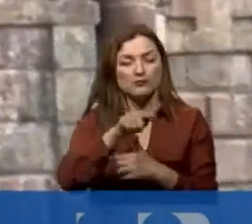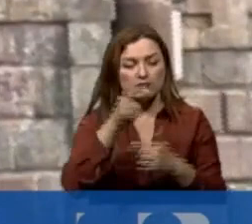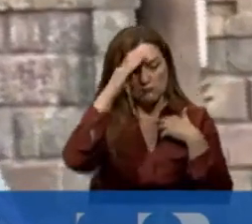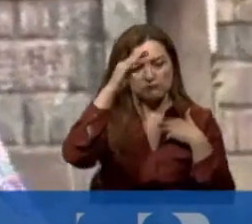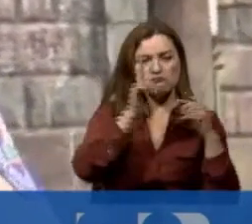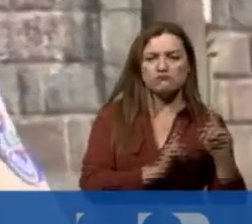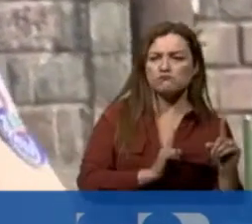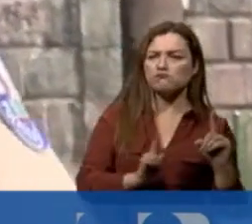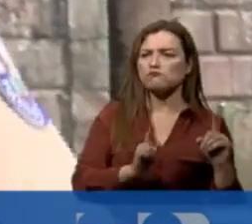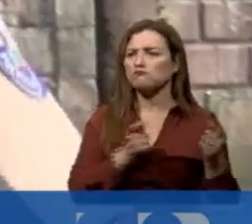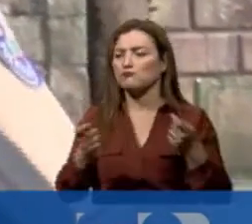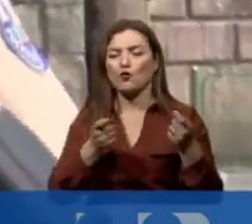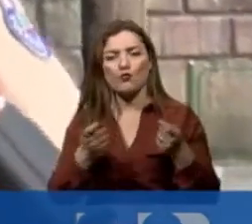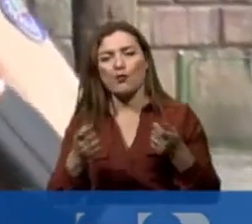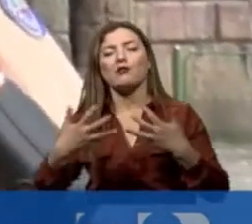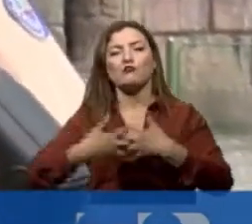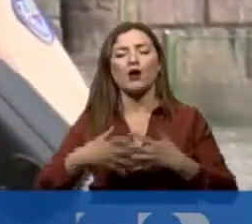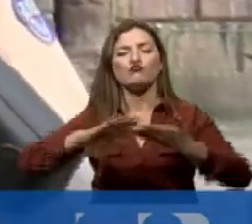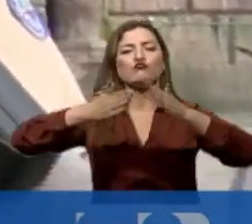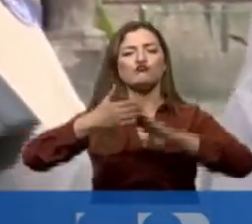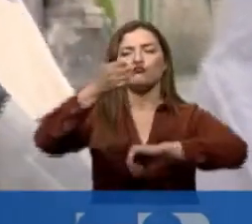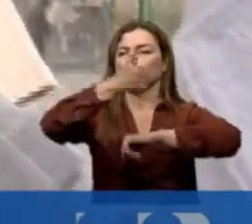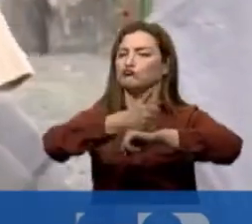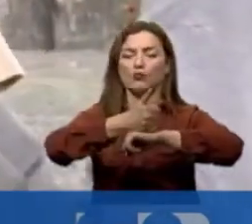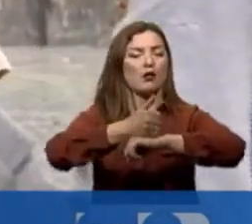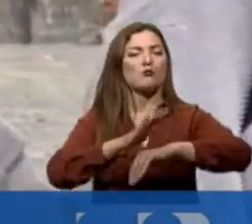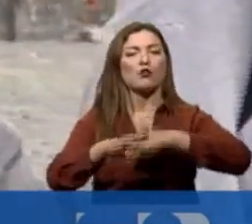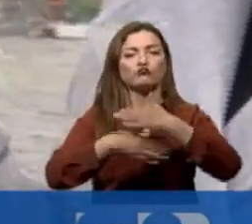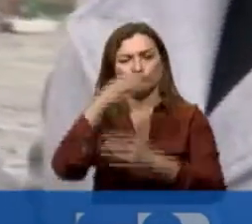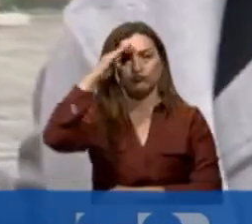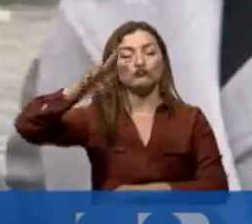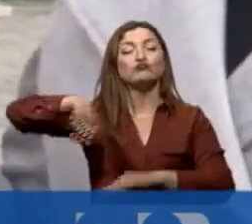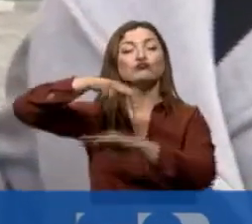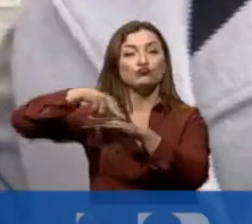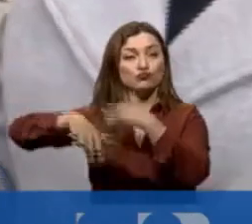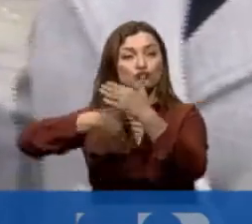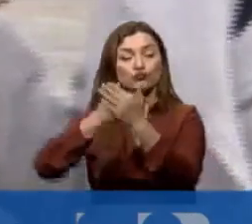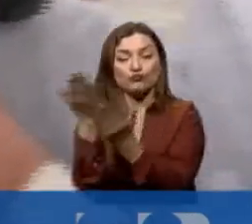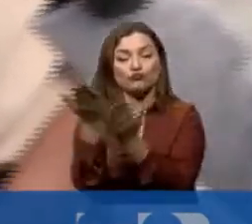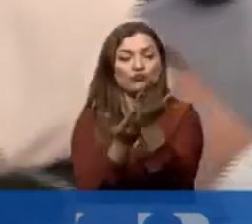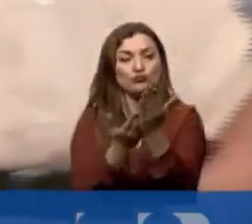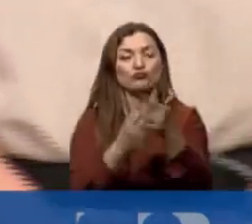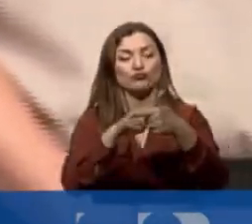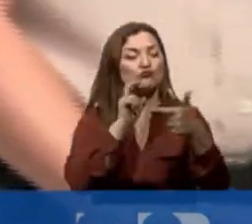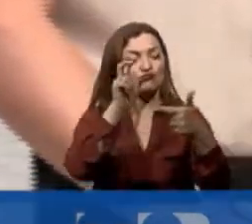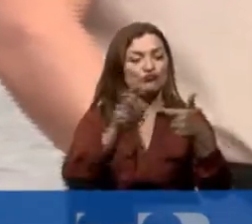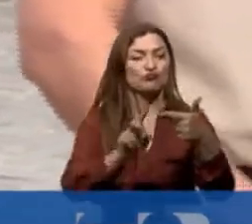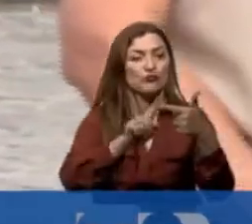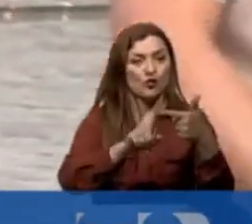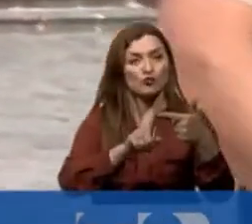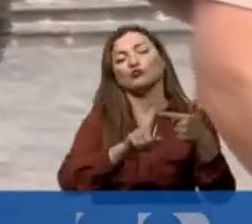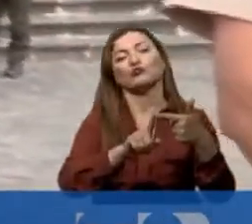de lo que debemos entender, armonía, comunidad, autoridades. Y Policía Nacional, a través de todos los servicios, turismo,